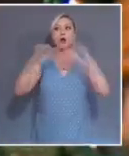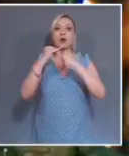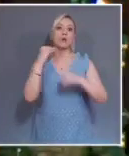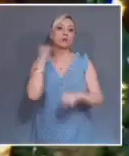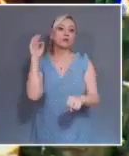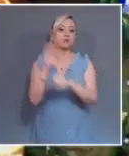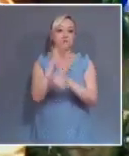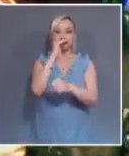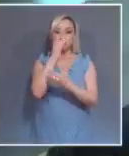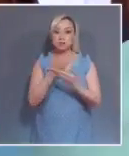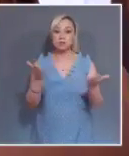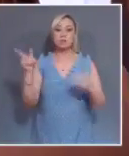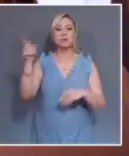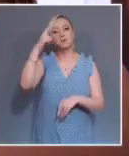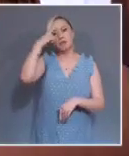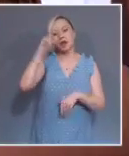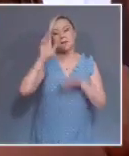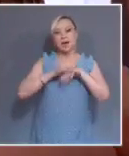grupos vulnerables.